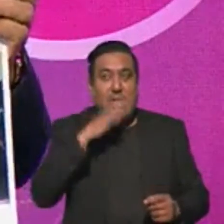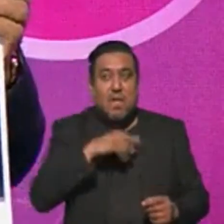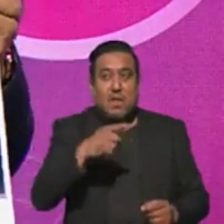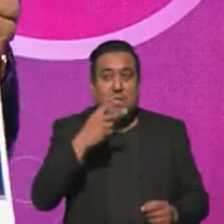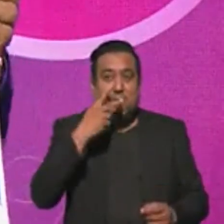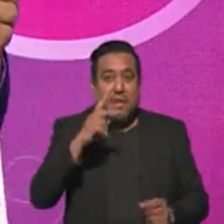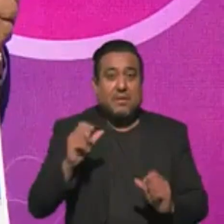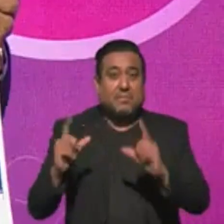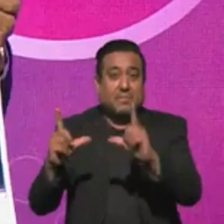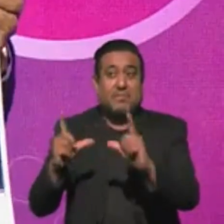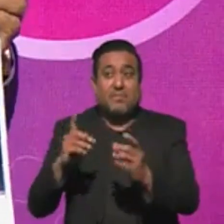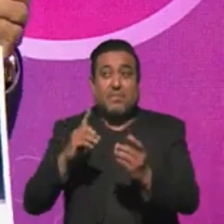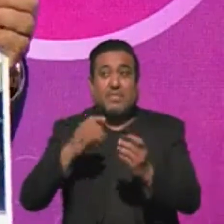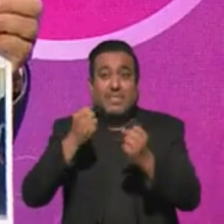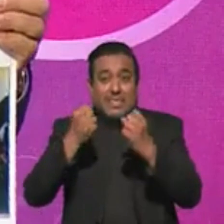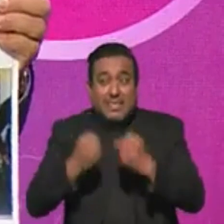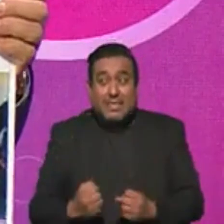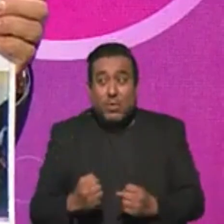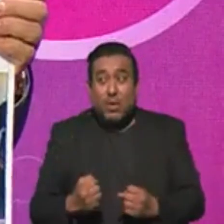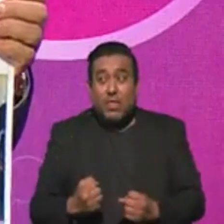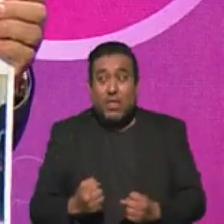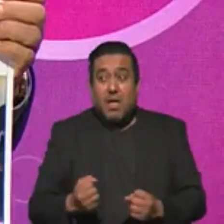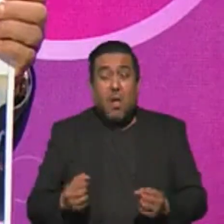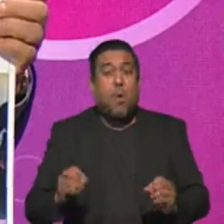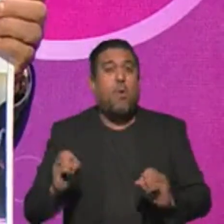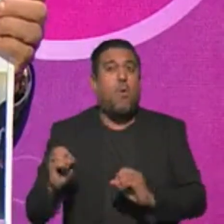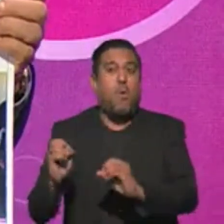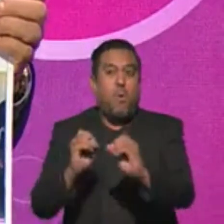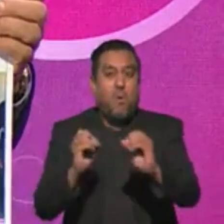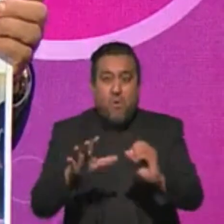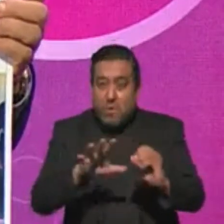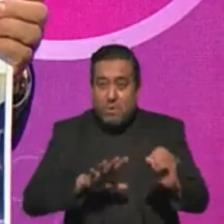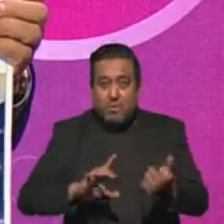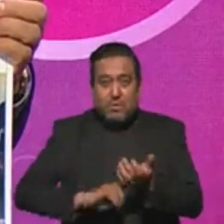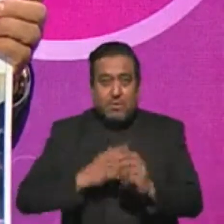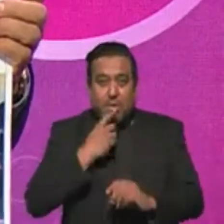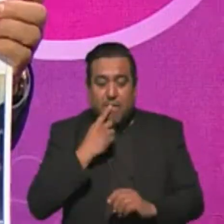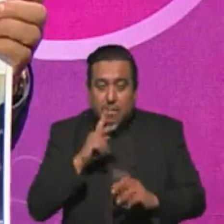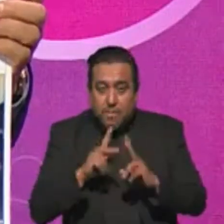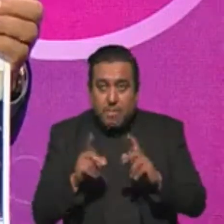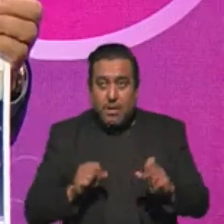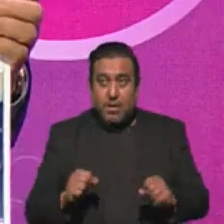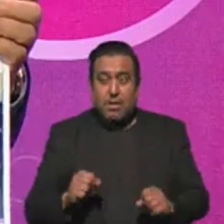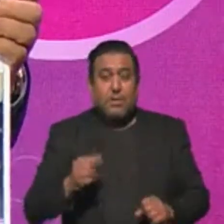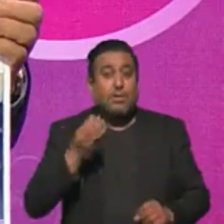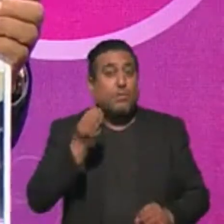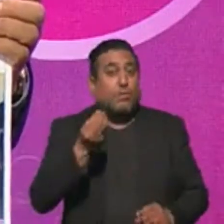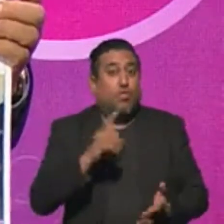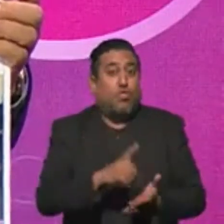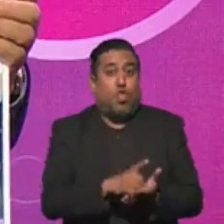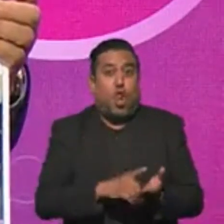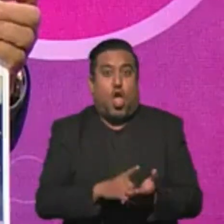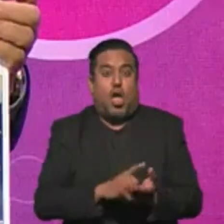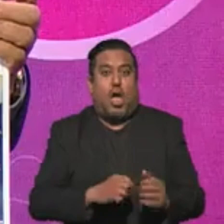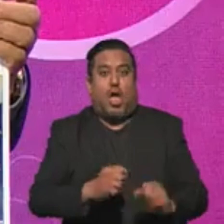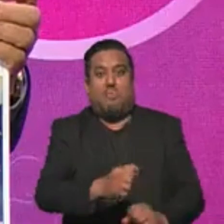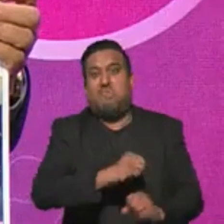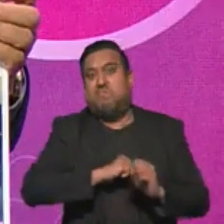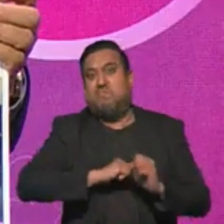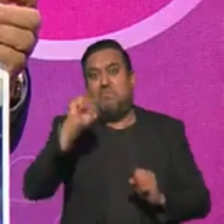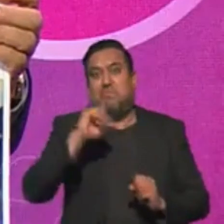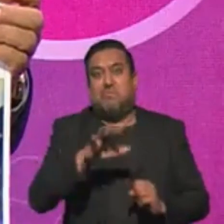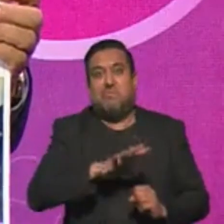seguridad y hoy nadie en en Celaya vive con Paz las adicciones se han disparado en los